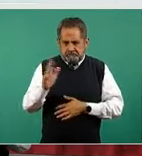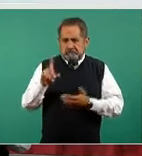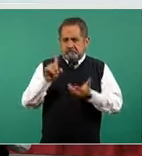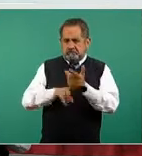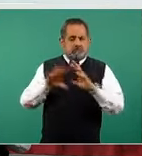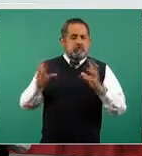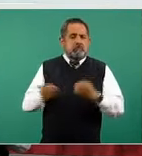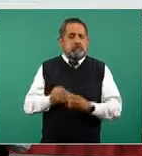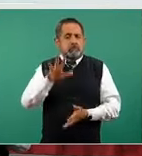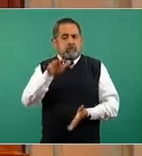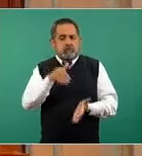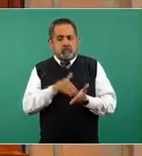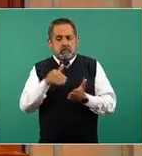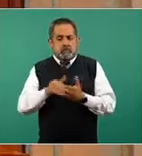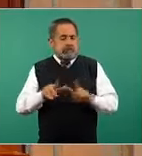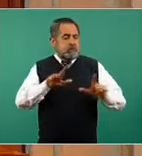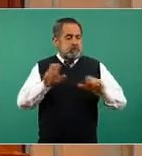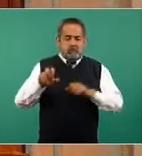aplicado,